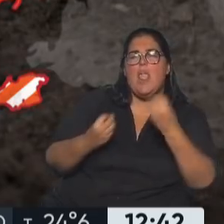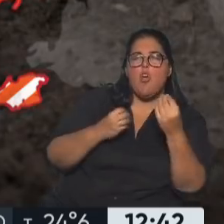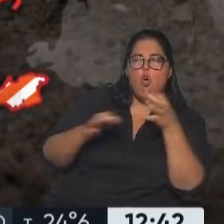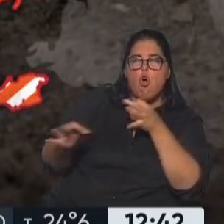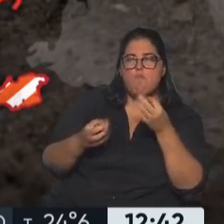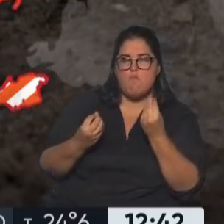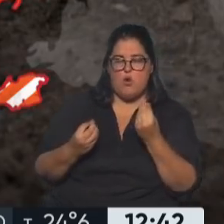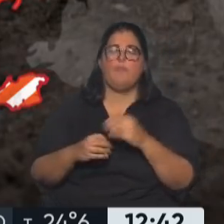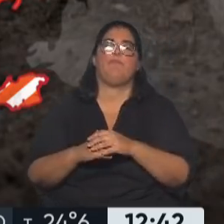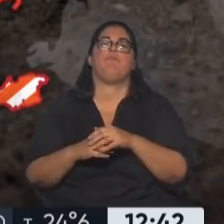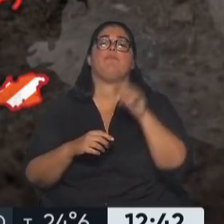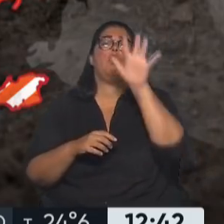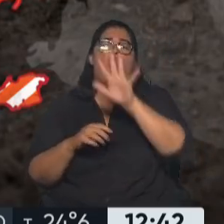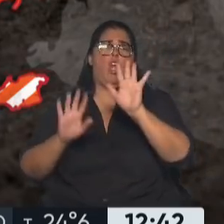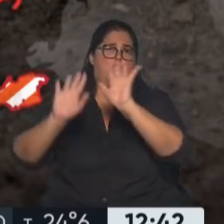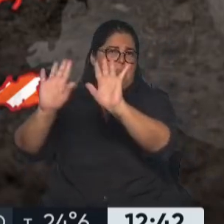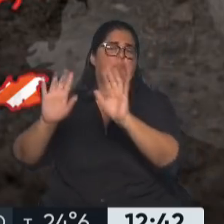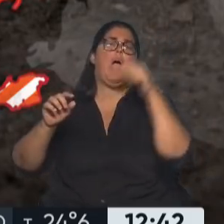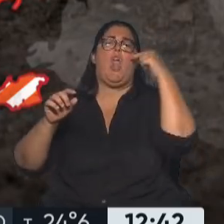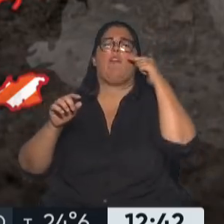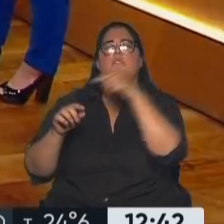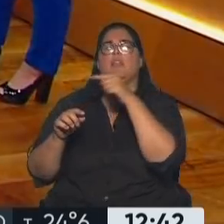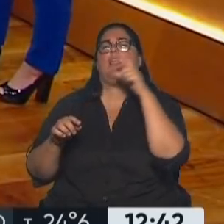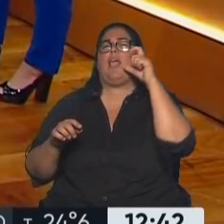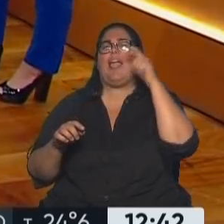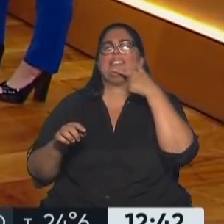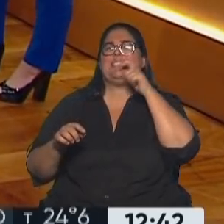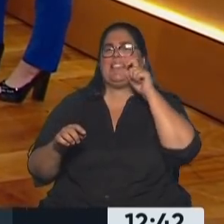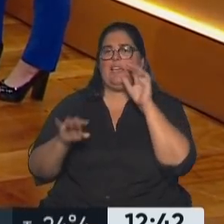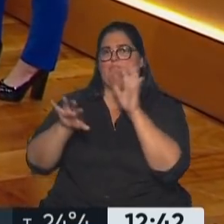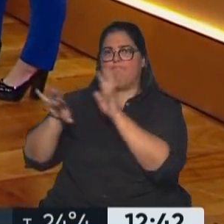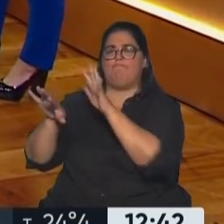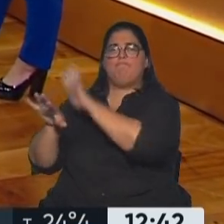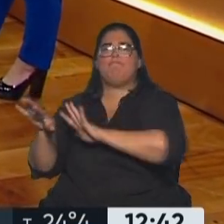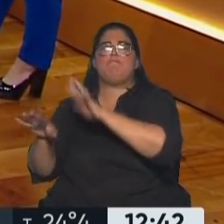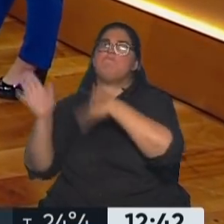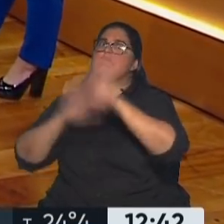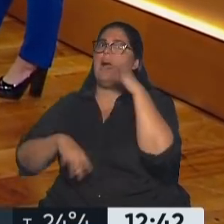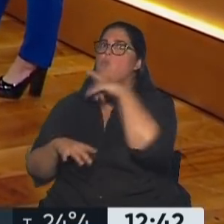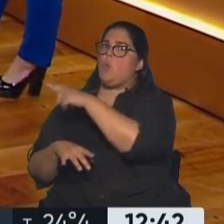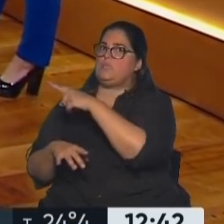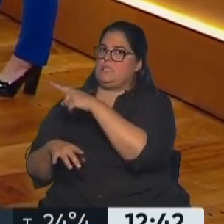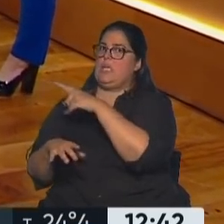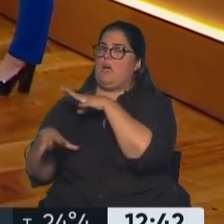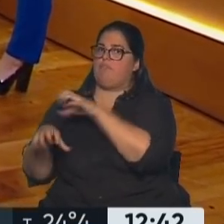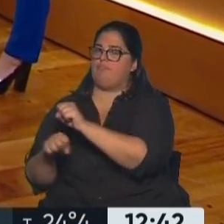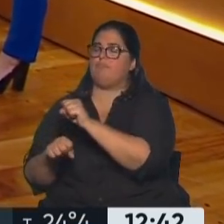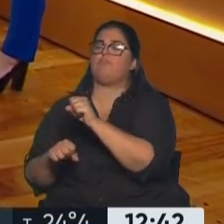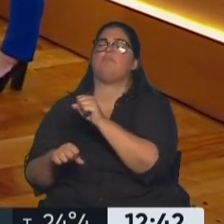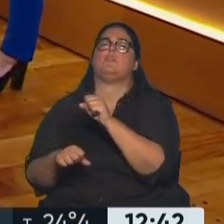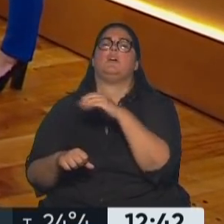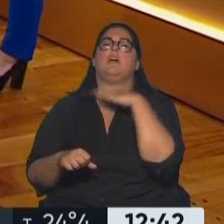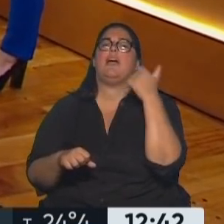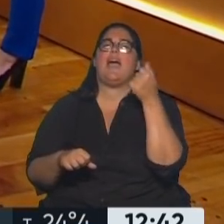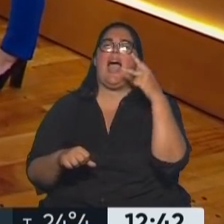Pero pasamos del norte al este. Acá sí tiene protagonismo el ejército ruso. Sí, totalmente. Bueno, por un lado Kharkiv, ¿no? Sí, la segunda ciudad